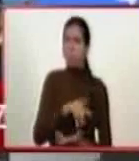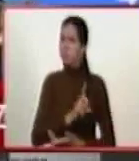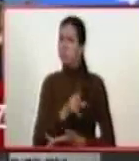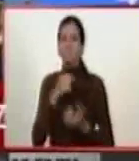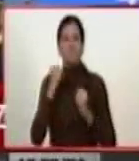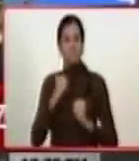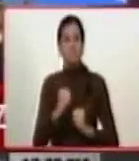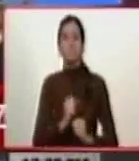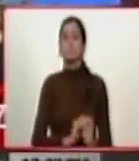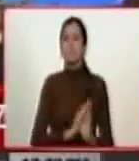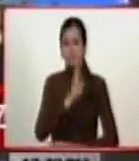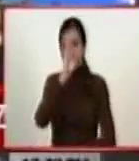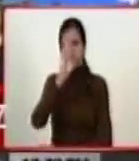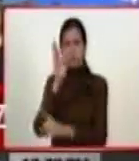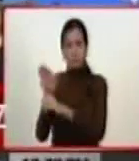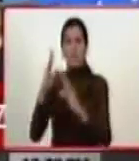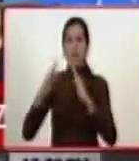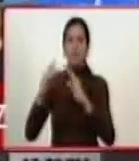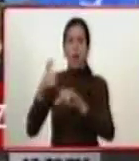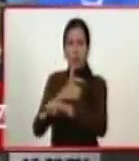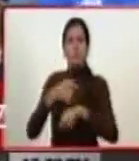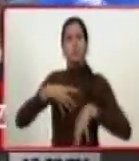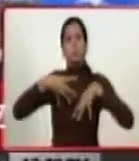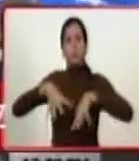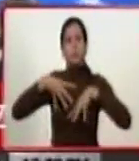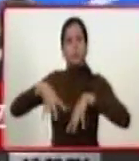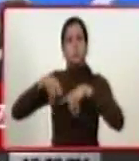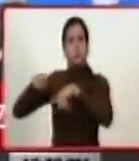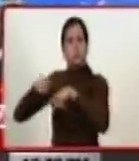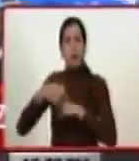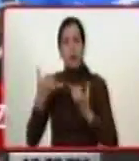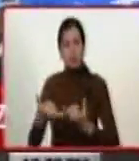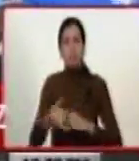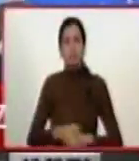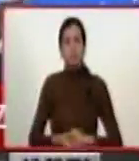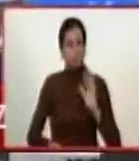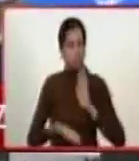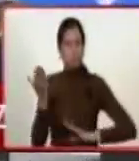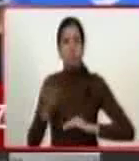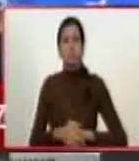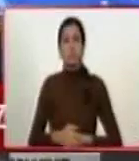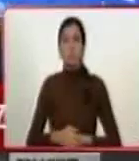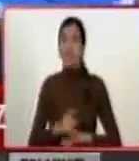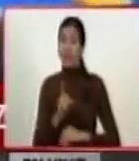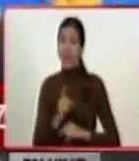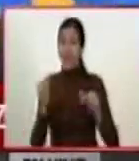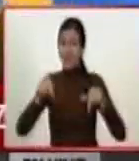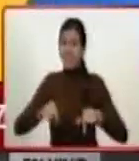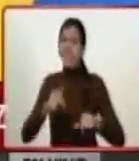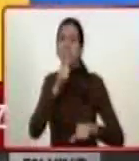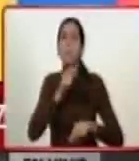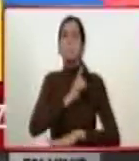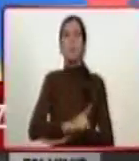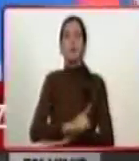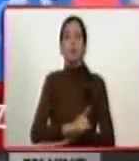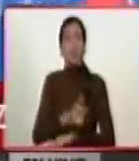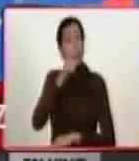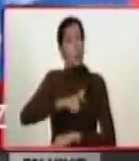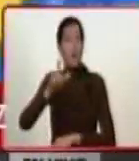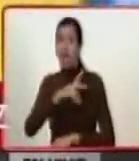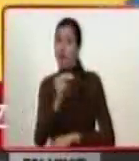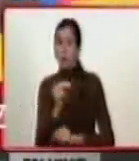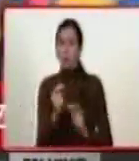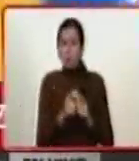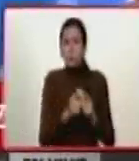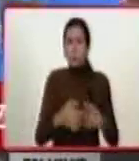Miraflores la casa del pueblo porque aquí en Venezuela gobierna el pueblo no la oligarquía porque aquí en